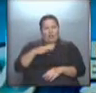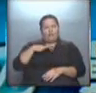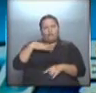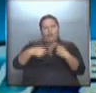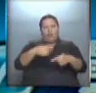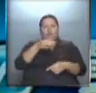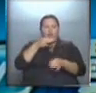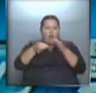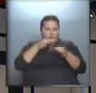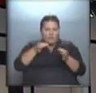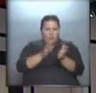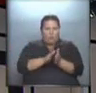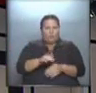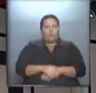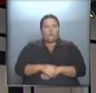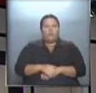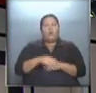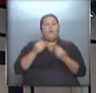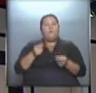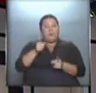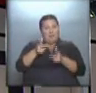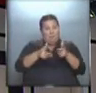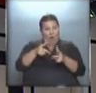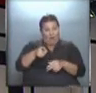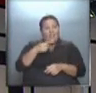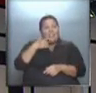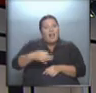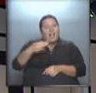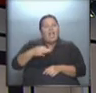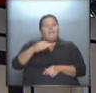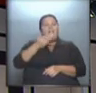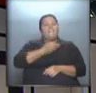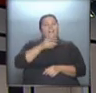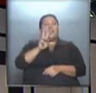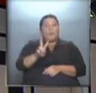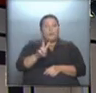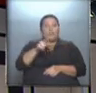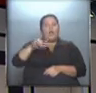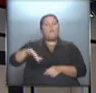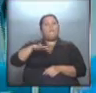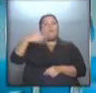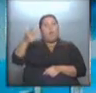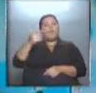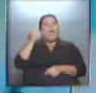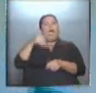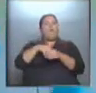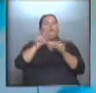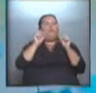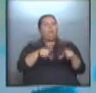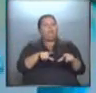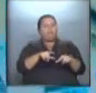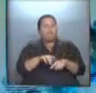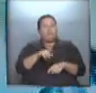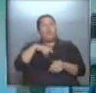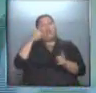seguir conversando con él, porque a propósito de lo que decís, también es cierto que el Frente para la Victoria en la provincia va con votos propios y que